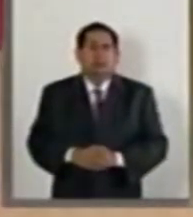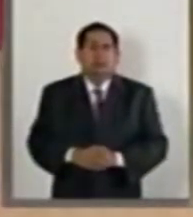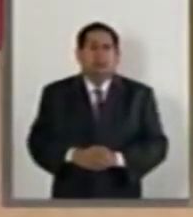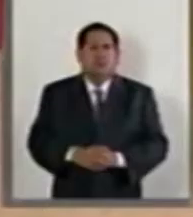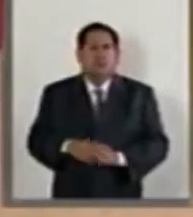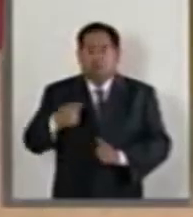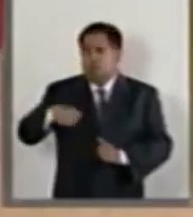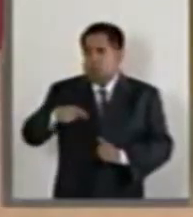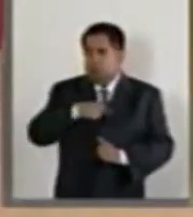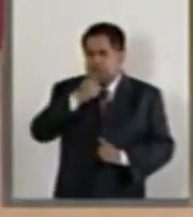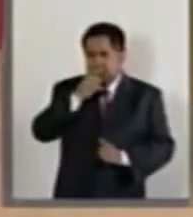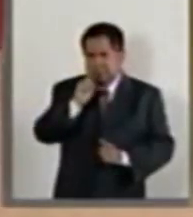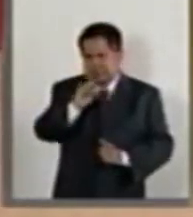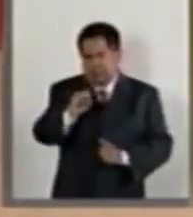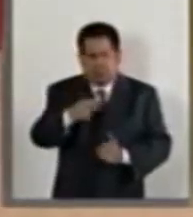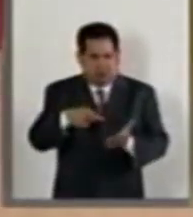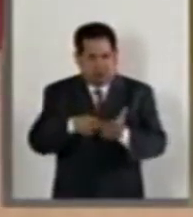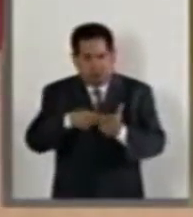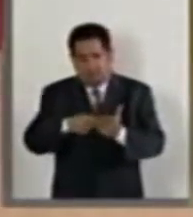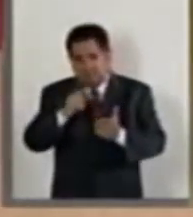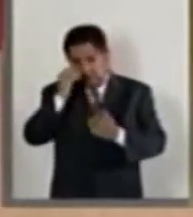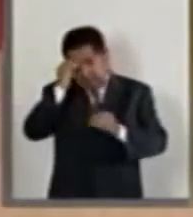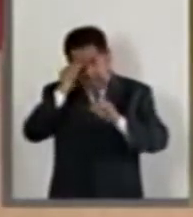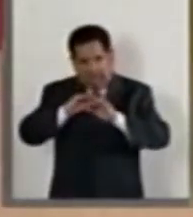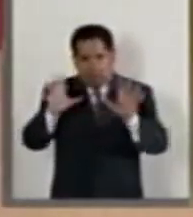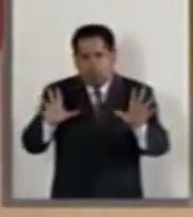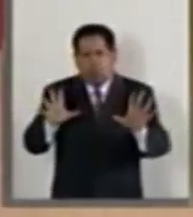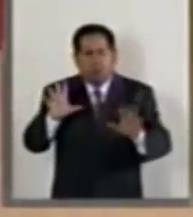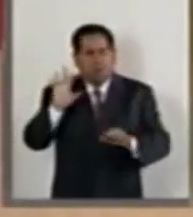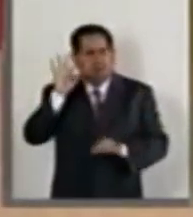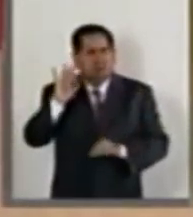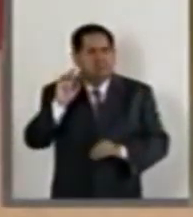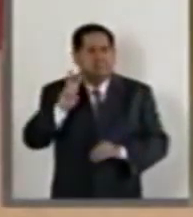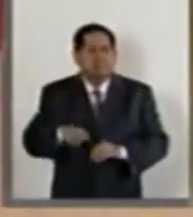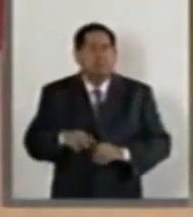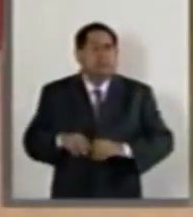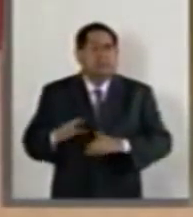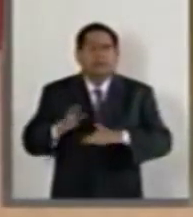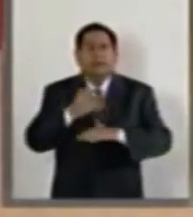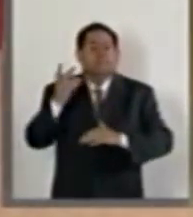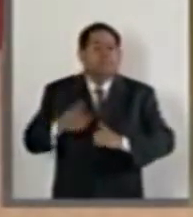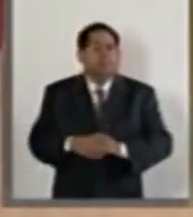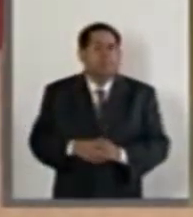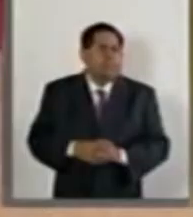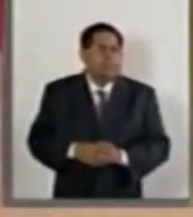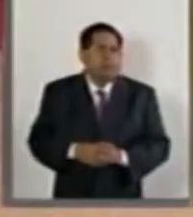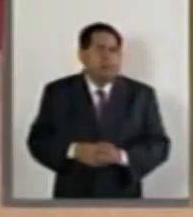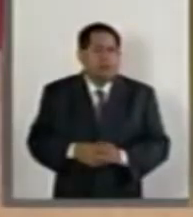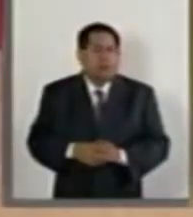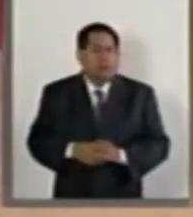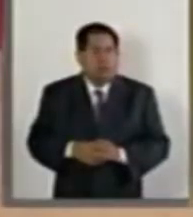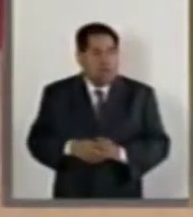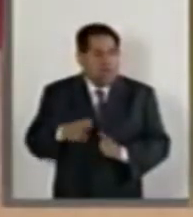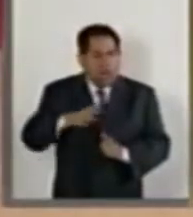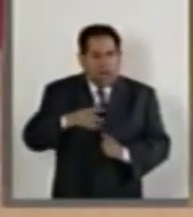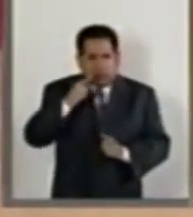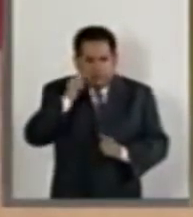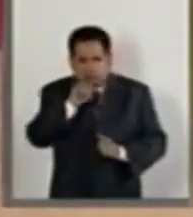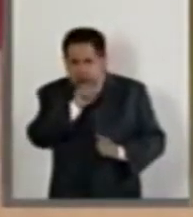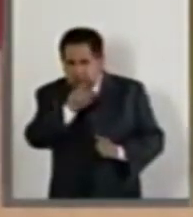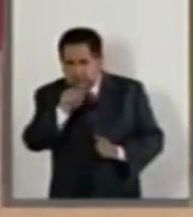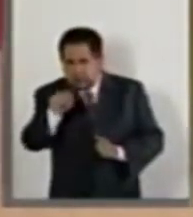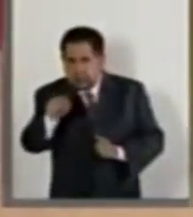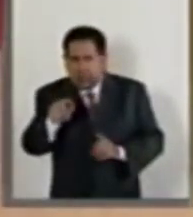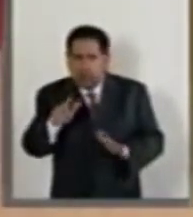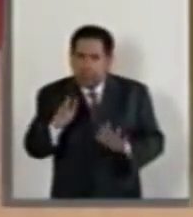nuestra posición a favor de este punto de acuerdo, toda vez que empieza a existir debilidad